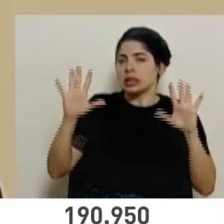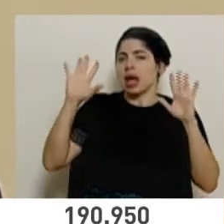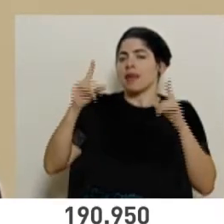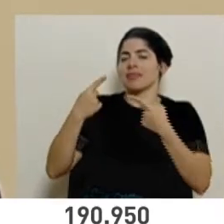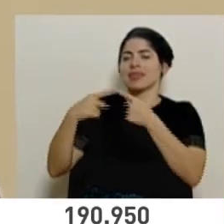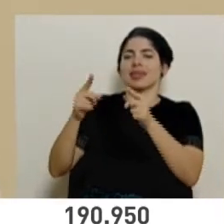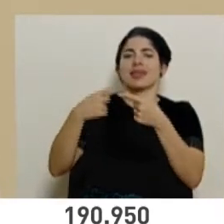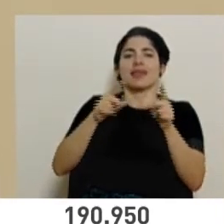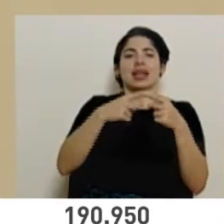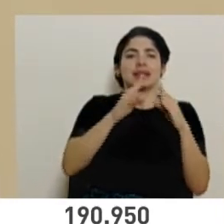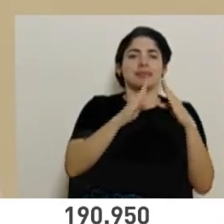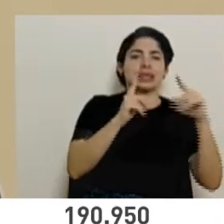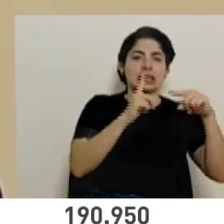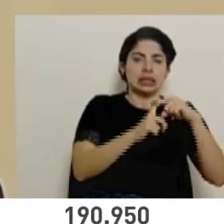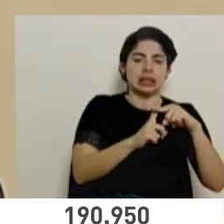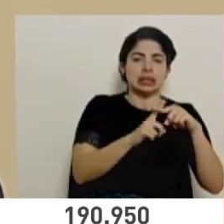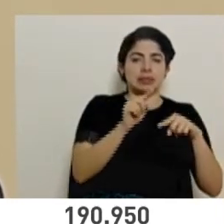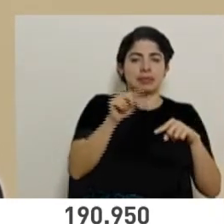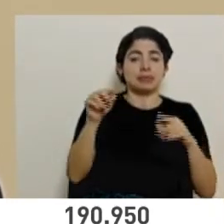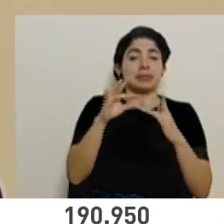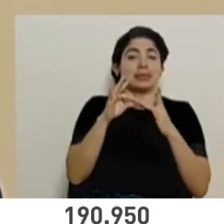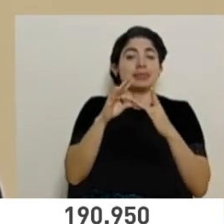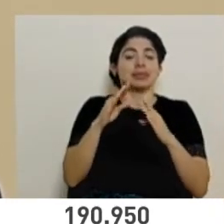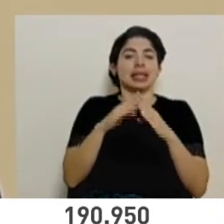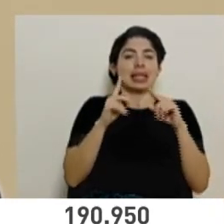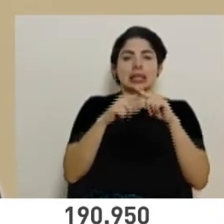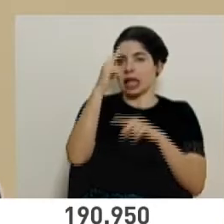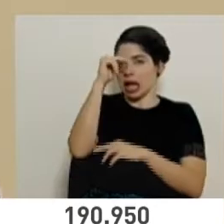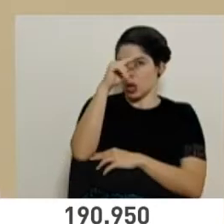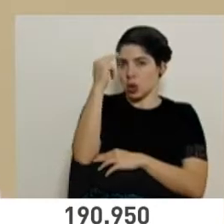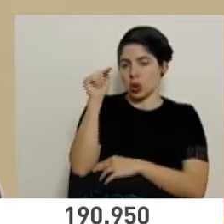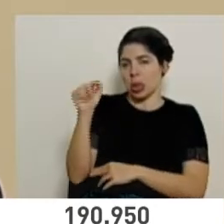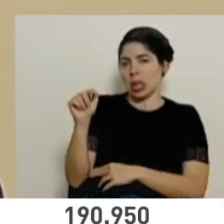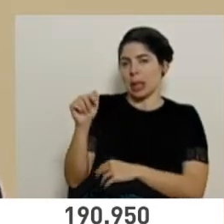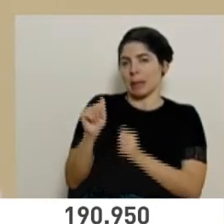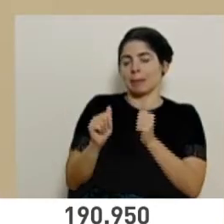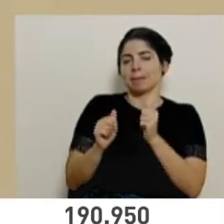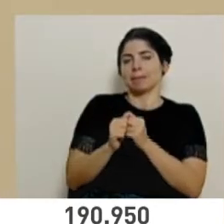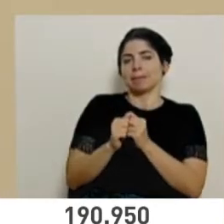diferentes iglesias, sobre todo la Iglesia Católica, que es la que